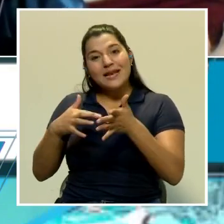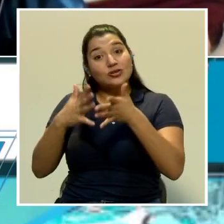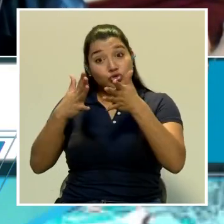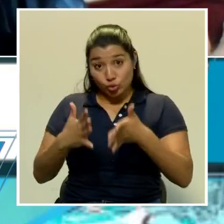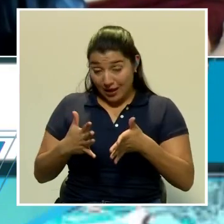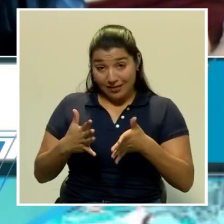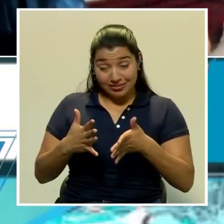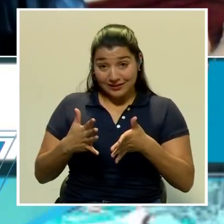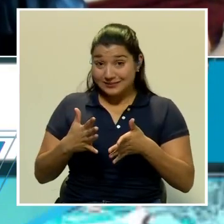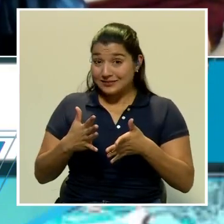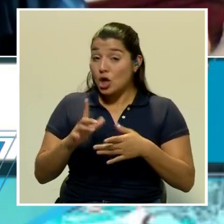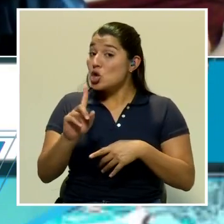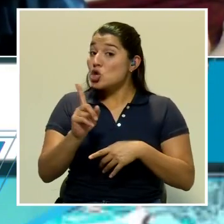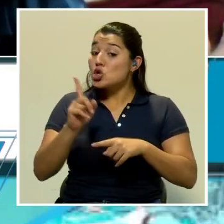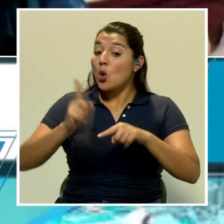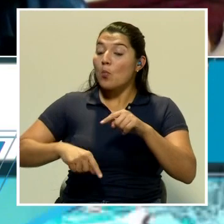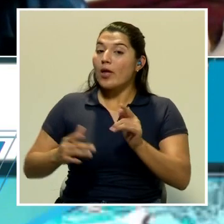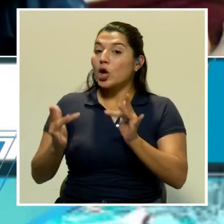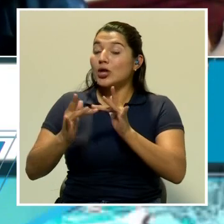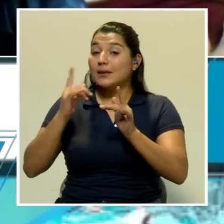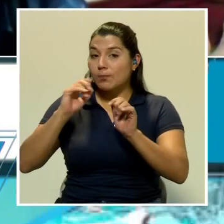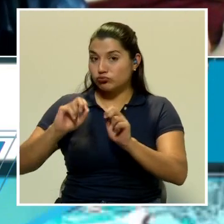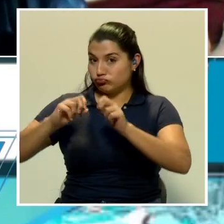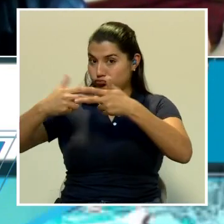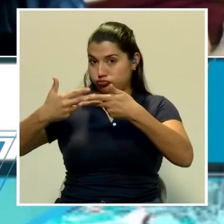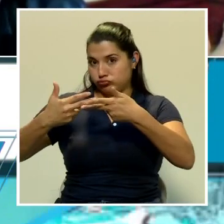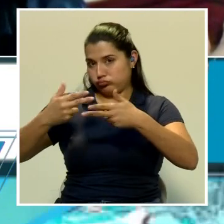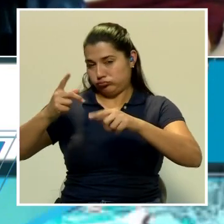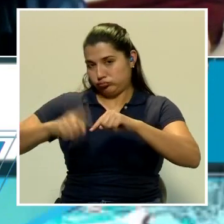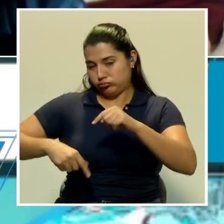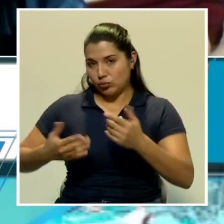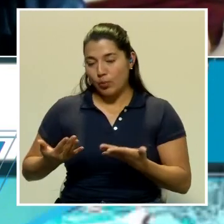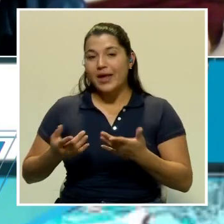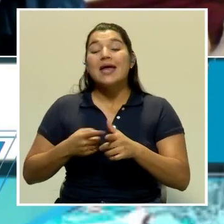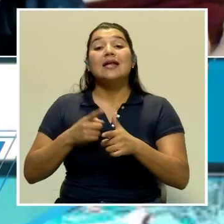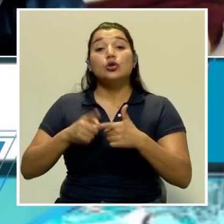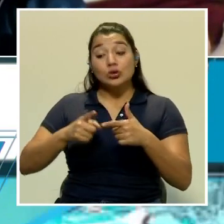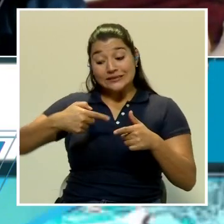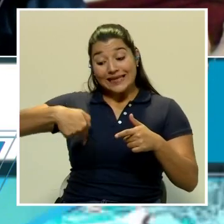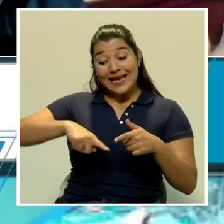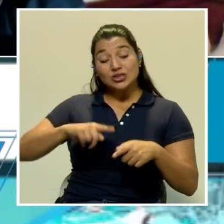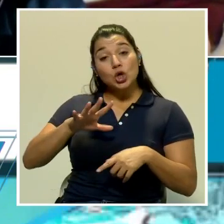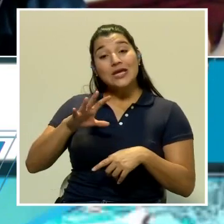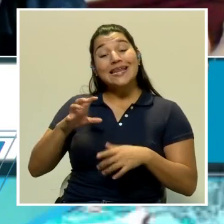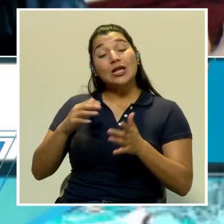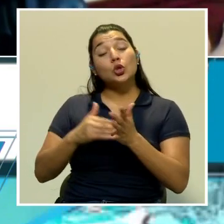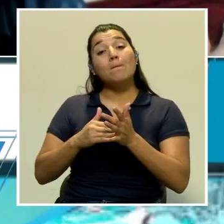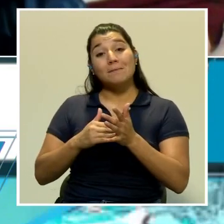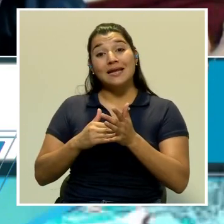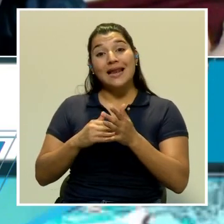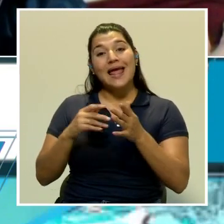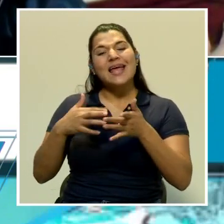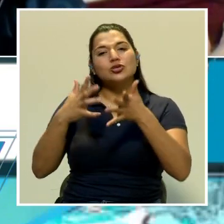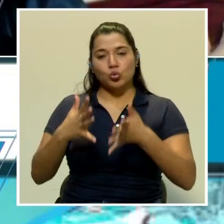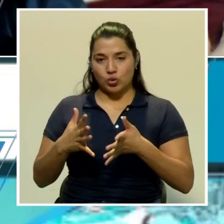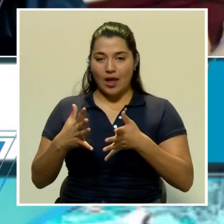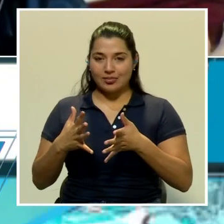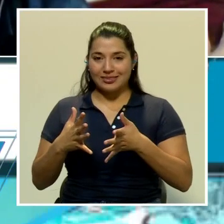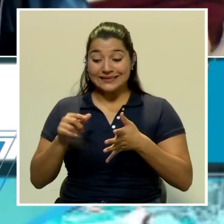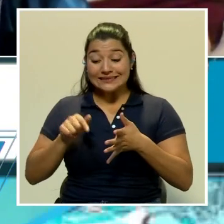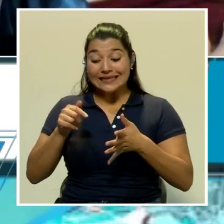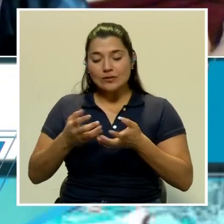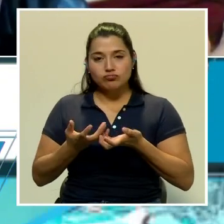están atendiéndose por la virtualidad. Este grupo de más de 500,000 se separa en dos, lo podemos